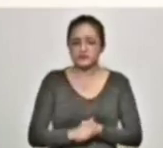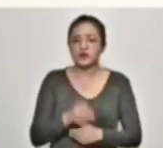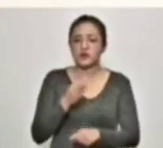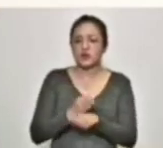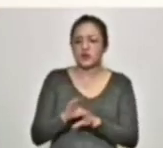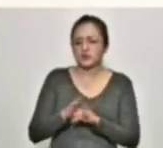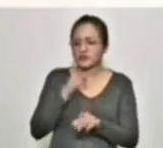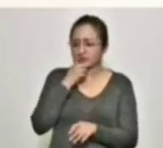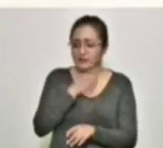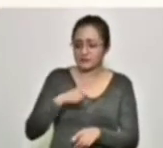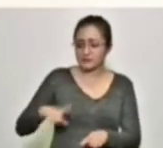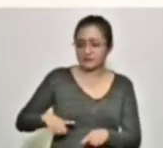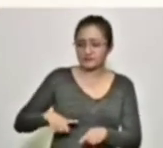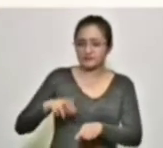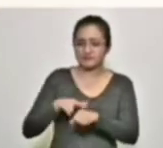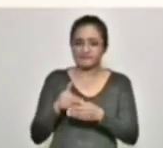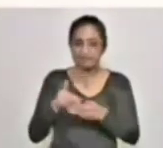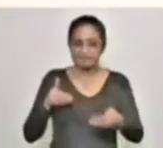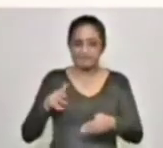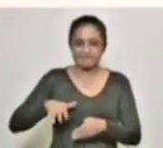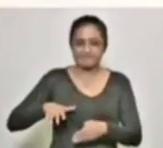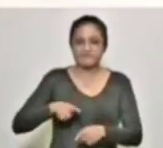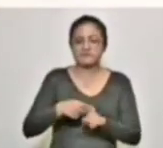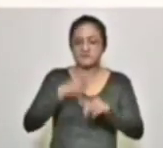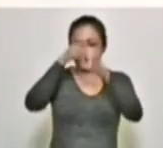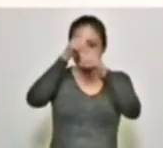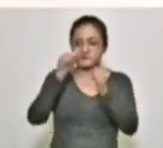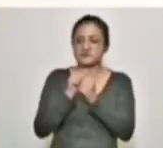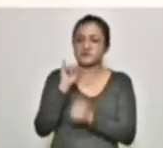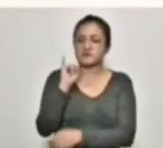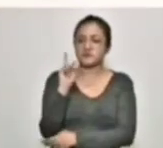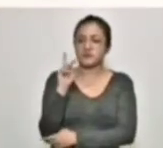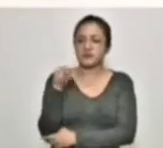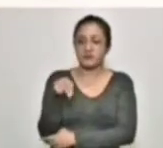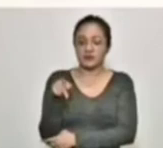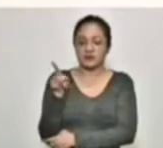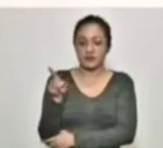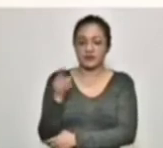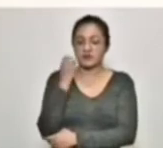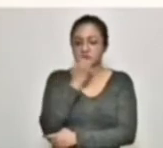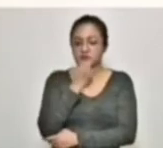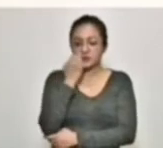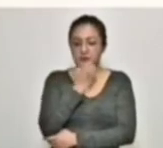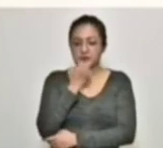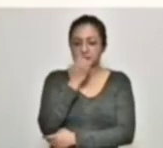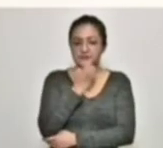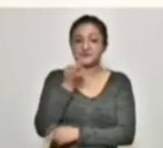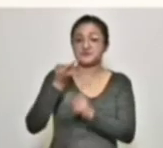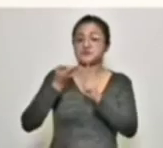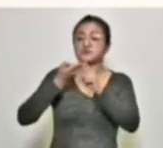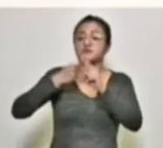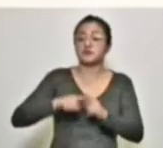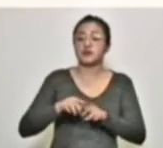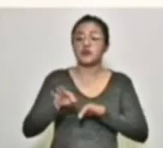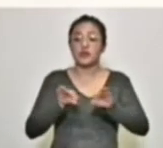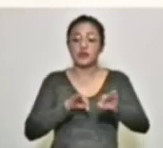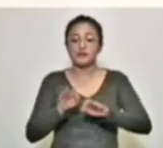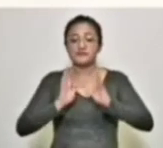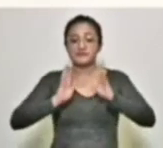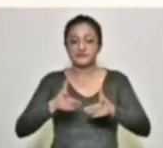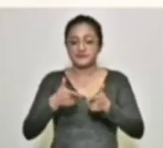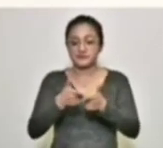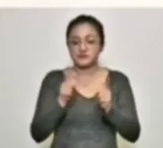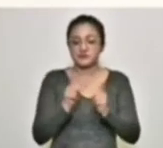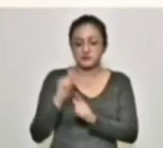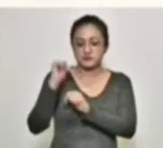Como bien lo dijo el señor gobernador, a través de un acuerdo con el Politécnico Nacional, se iniciaron los trabajos a través del